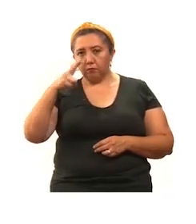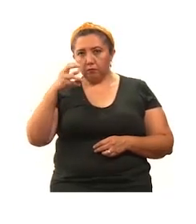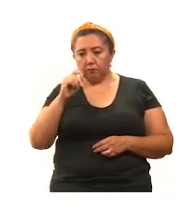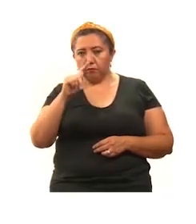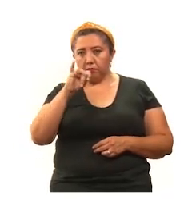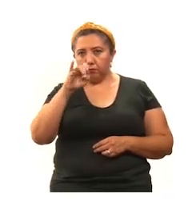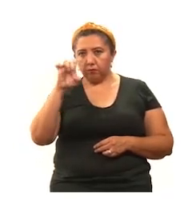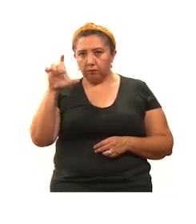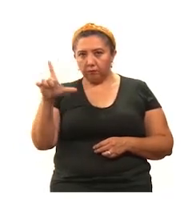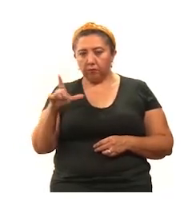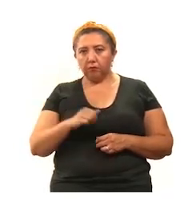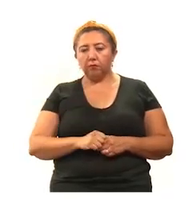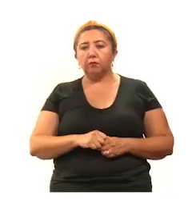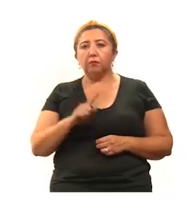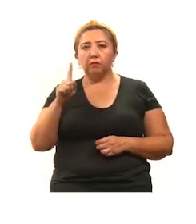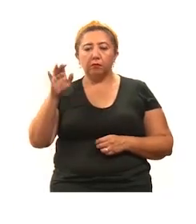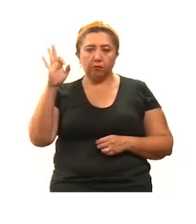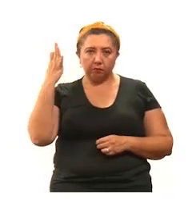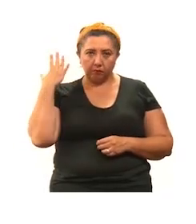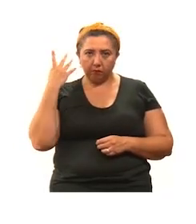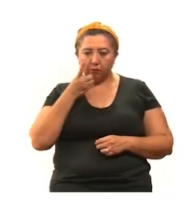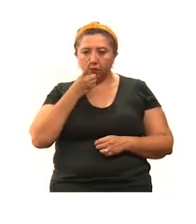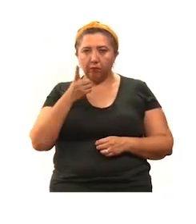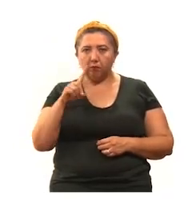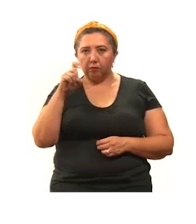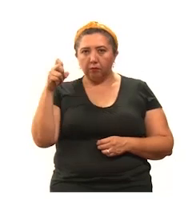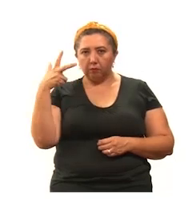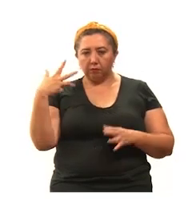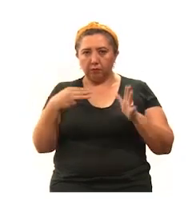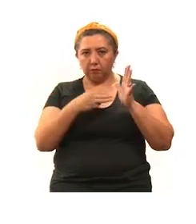Ticul, Tizimín, un foráneo. De los